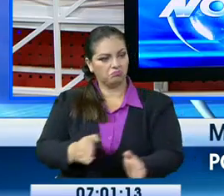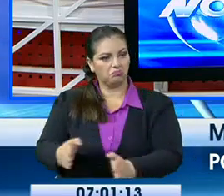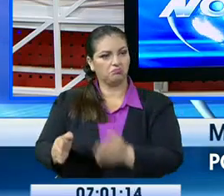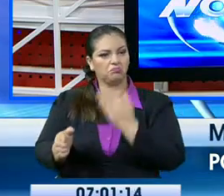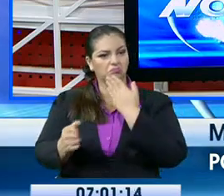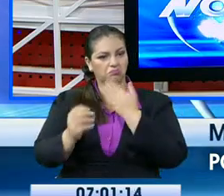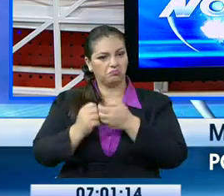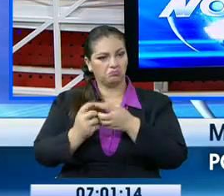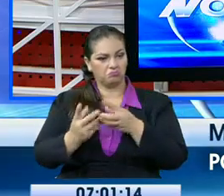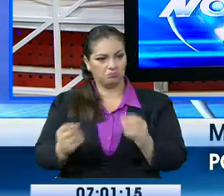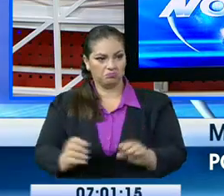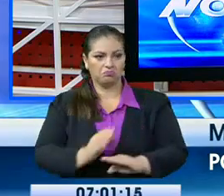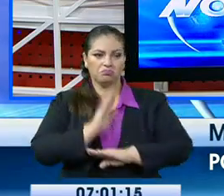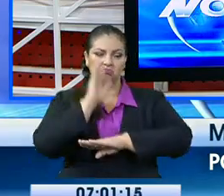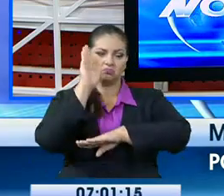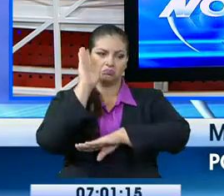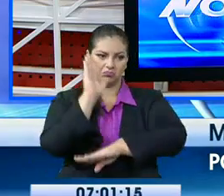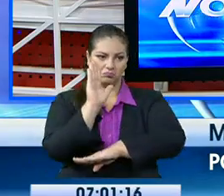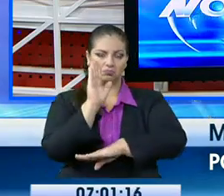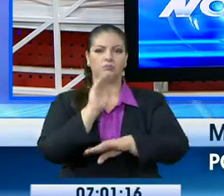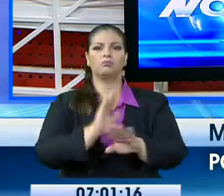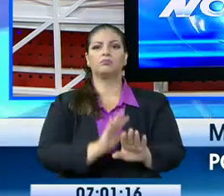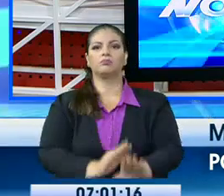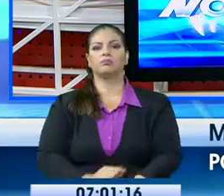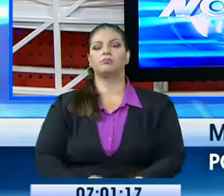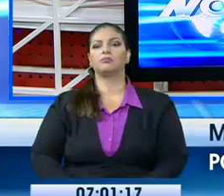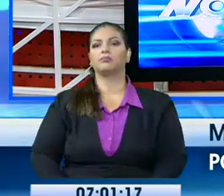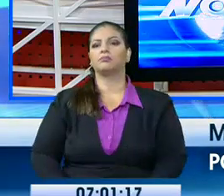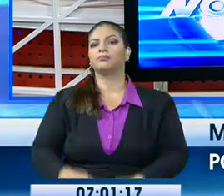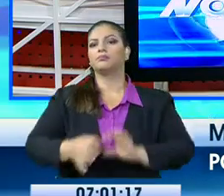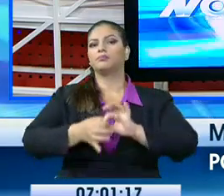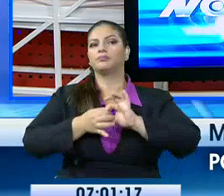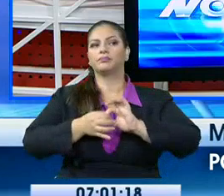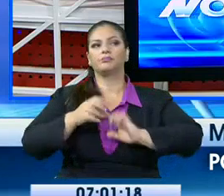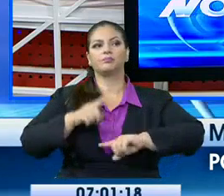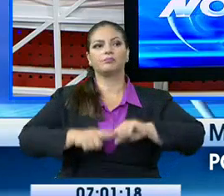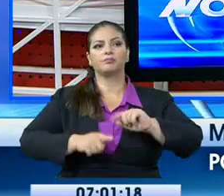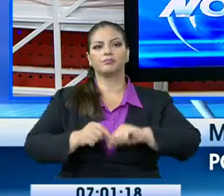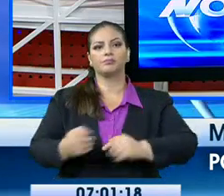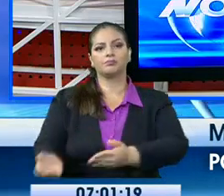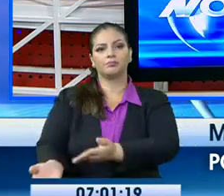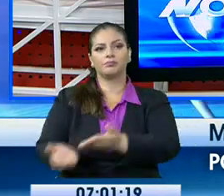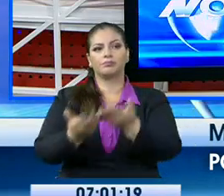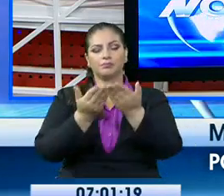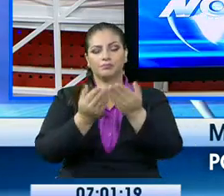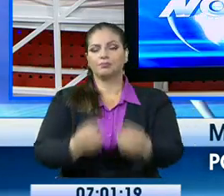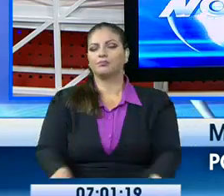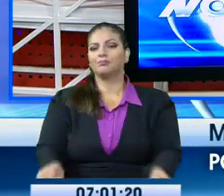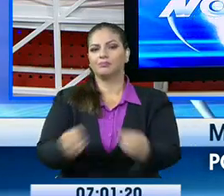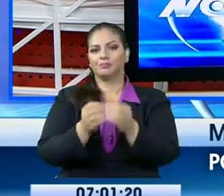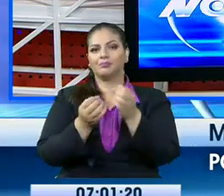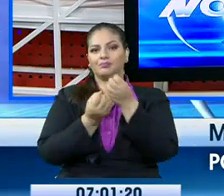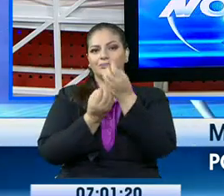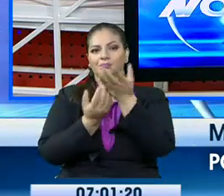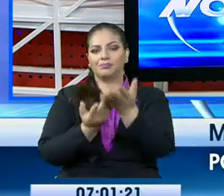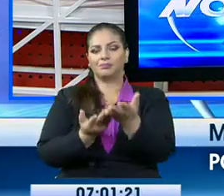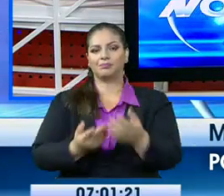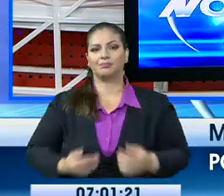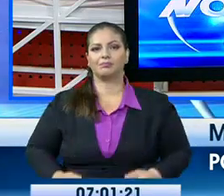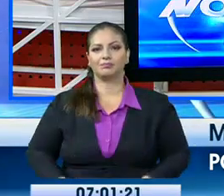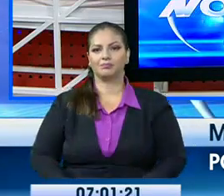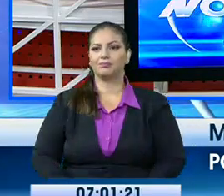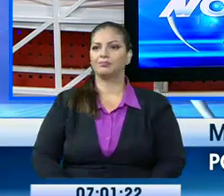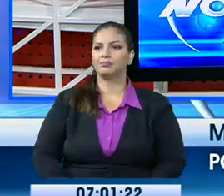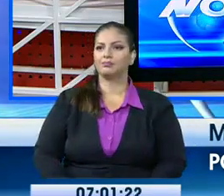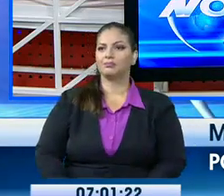en claro. Con esto, compañeros, amigos, retornamos a estudios. Sigan ustedes con mayor información. José, muchas